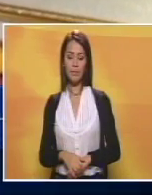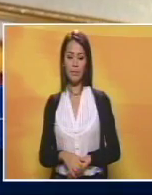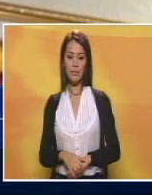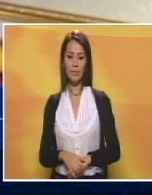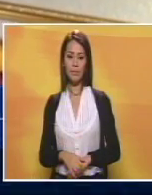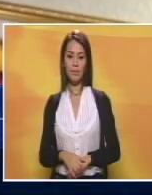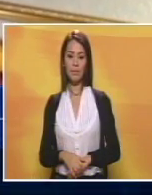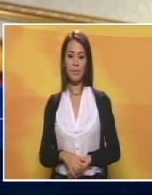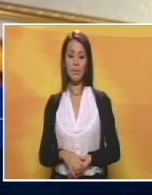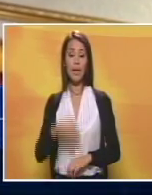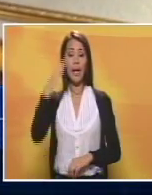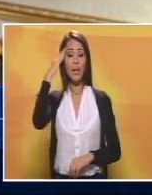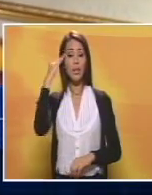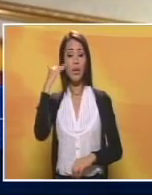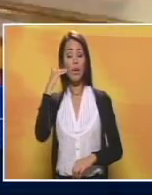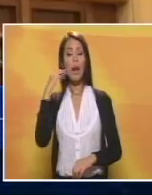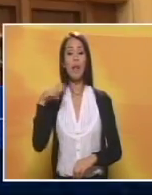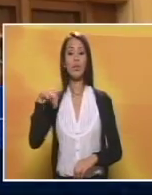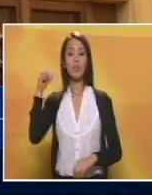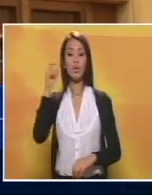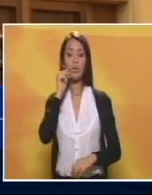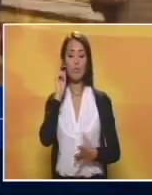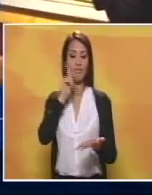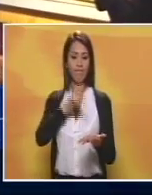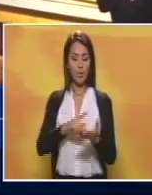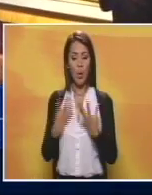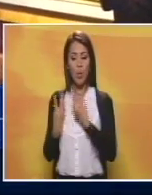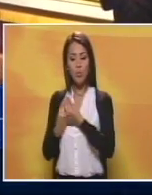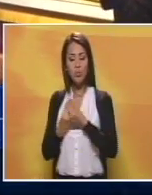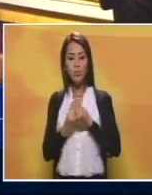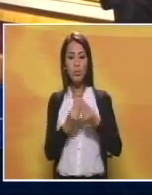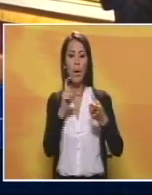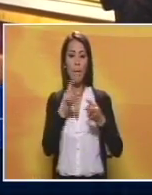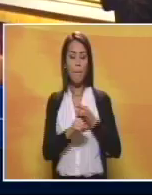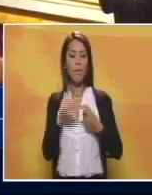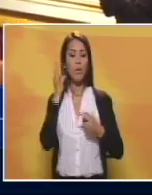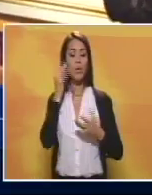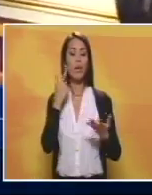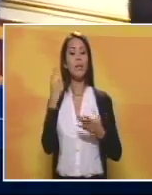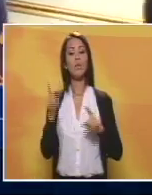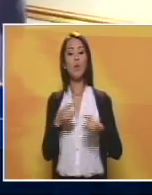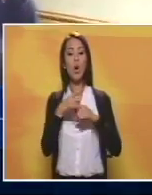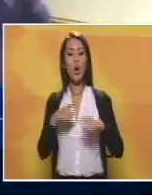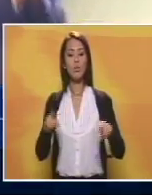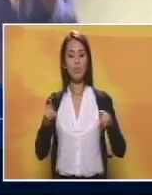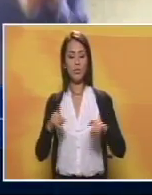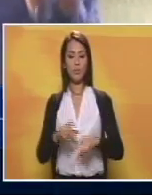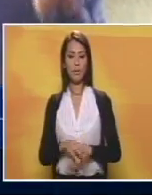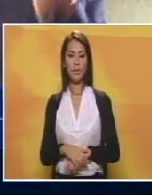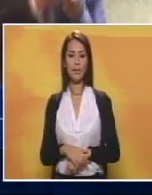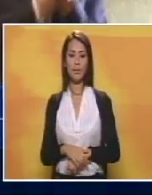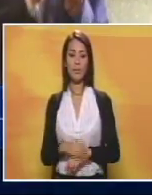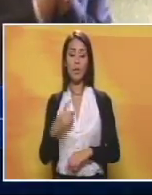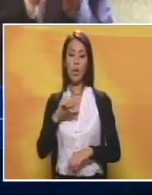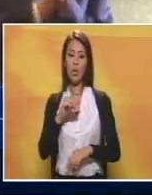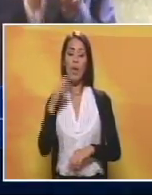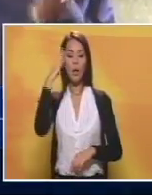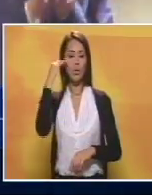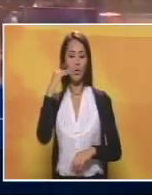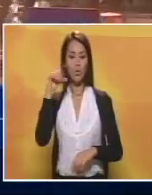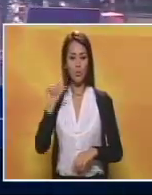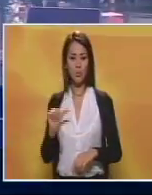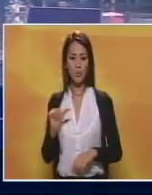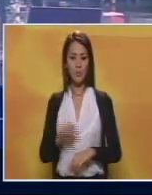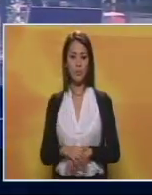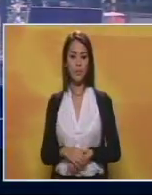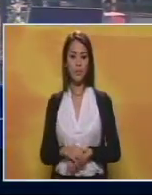En Corea del Norte, Kim Jong-un acudió junto a su esposa a un concierto ofrecido por artistas surcoreanos en Pyongyang, el